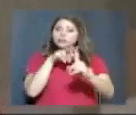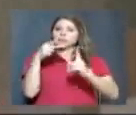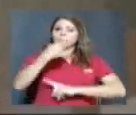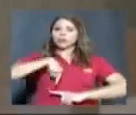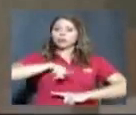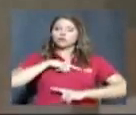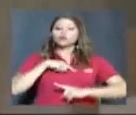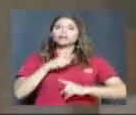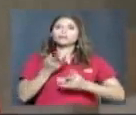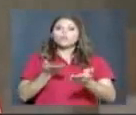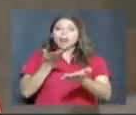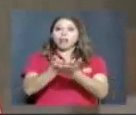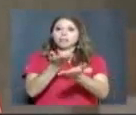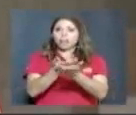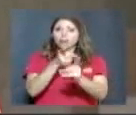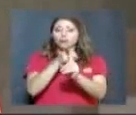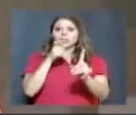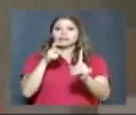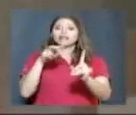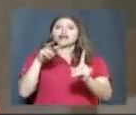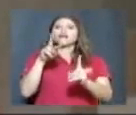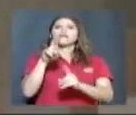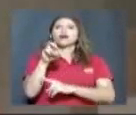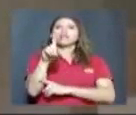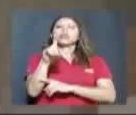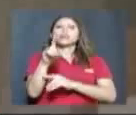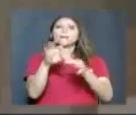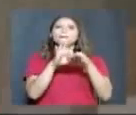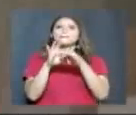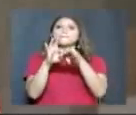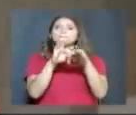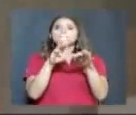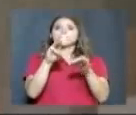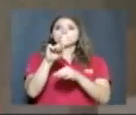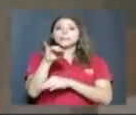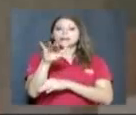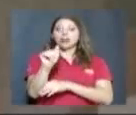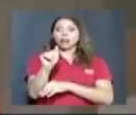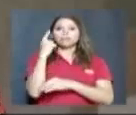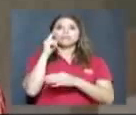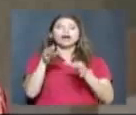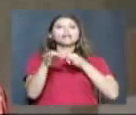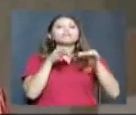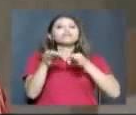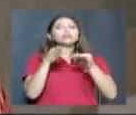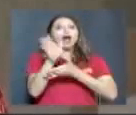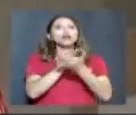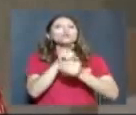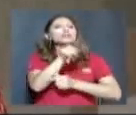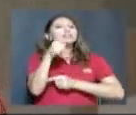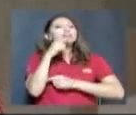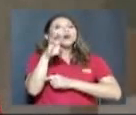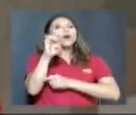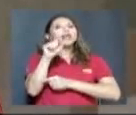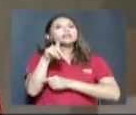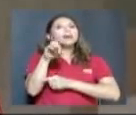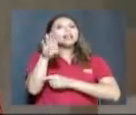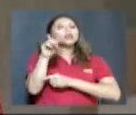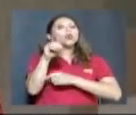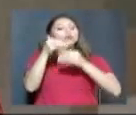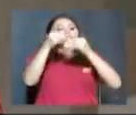estamos planteando desde la red MICA, hacer una pequeña aclaración a algo que dijiste al principio. Vos dijiste que el espectro radioeléctrico es un recurso